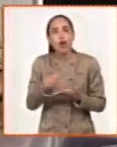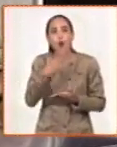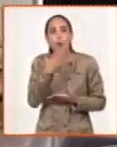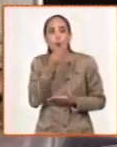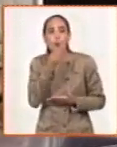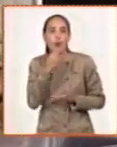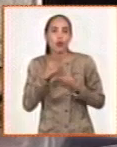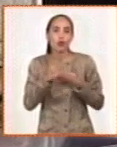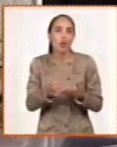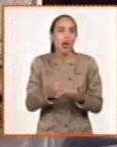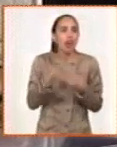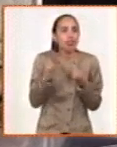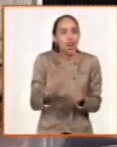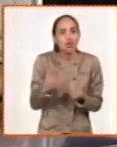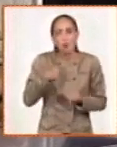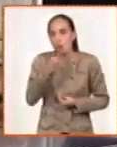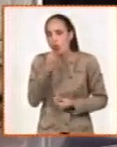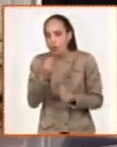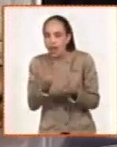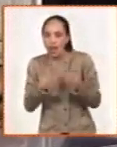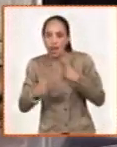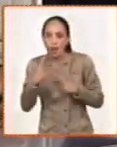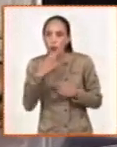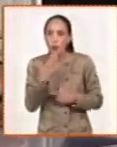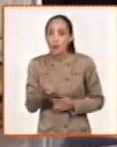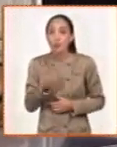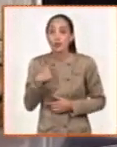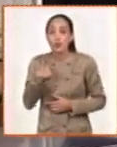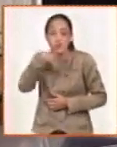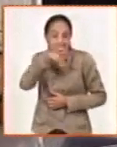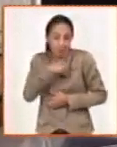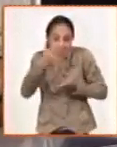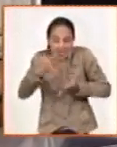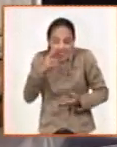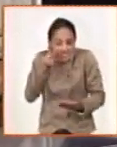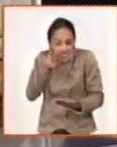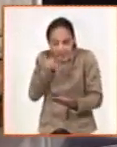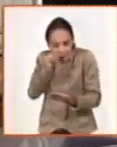ayudar. Y claro, como tú sientes, cuando tú los ves, cómo están, ves las